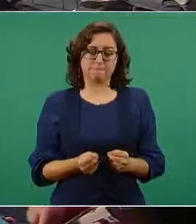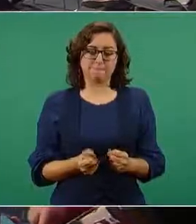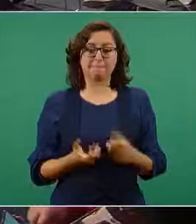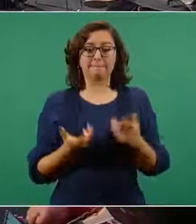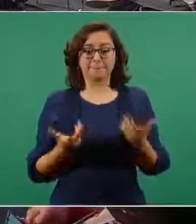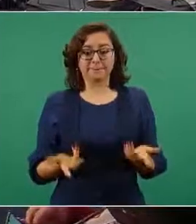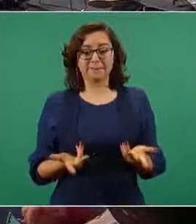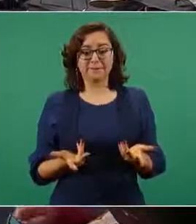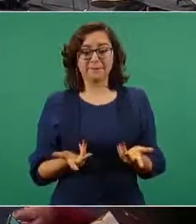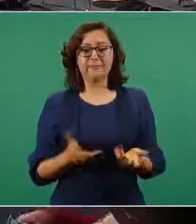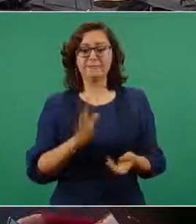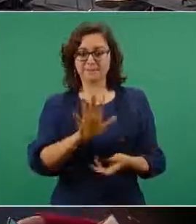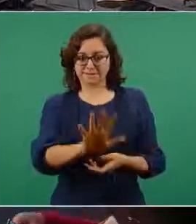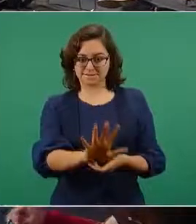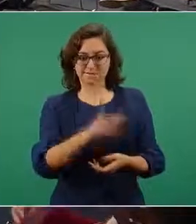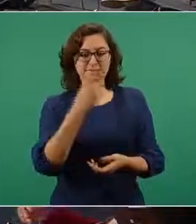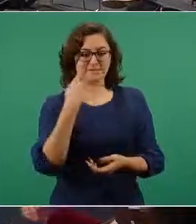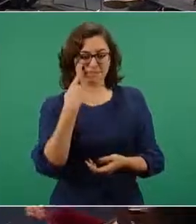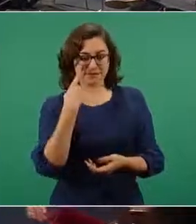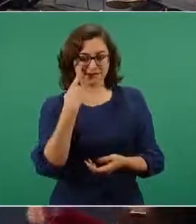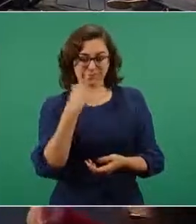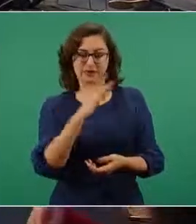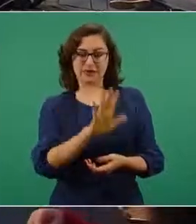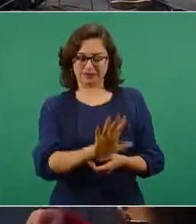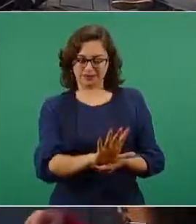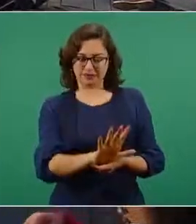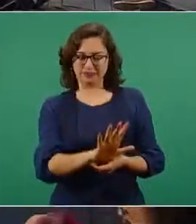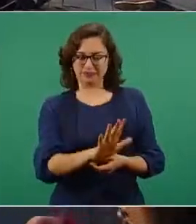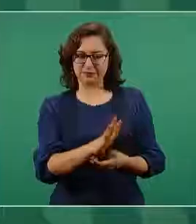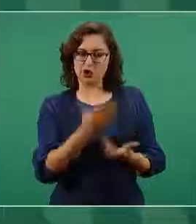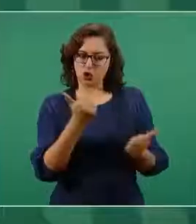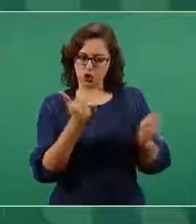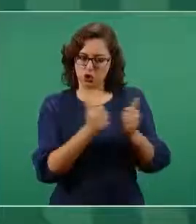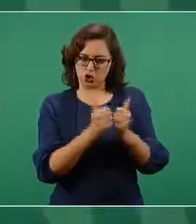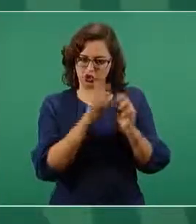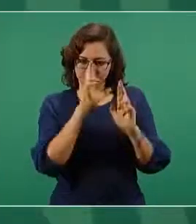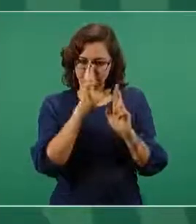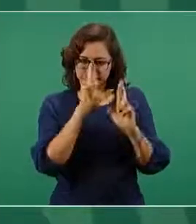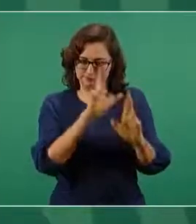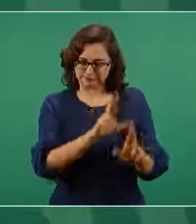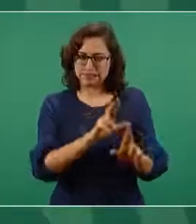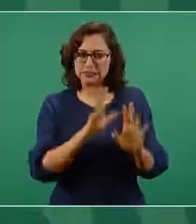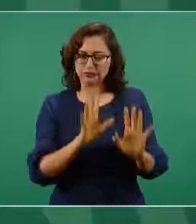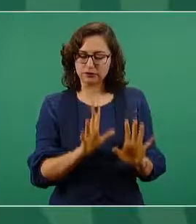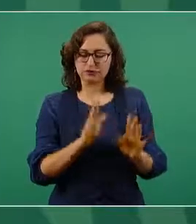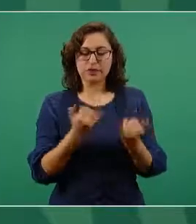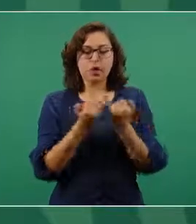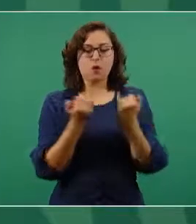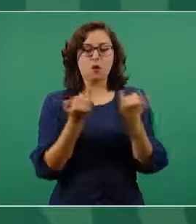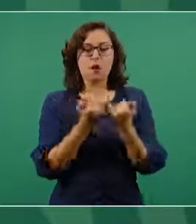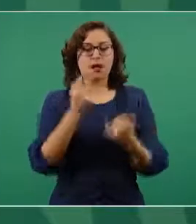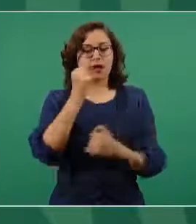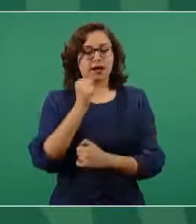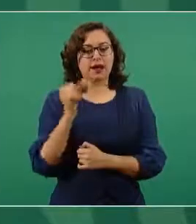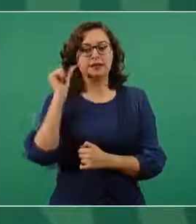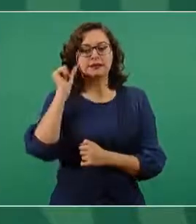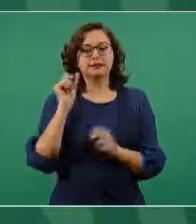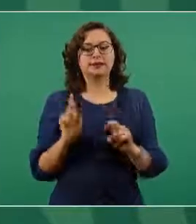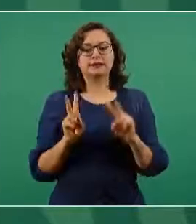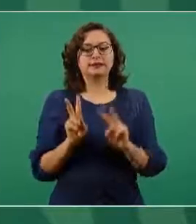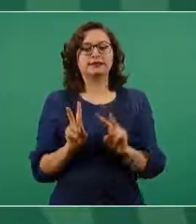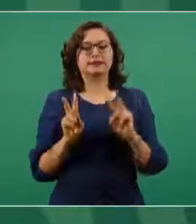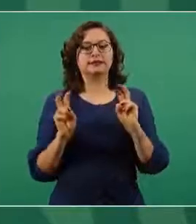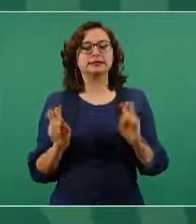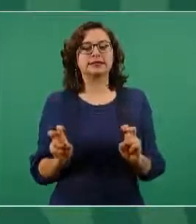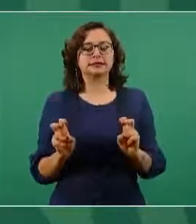tienes nada que ver, ¿eh? Pero es un poco lo que ayer se habló sobre